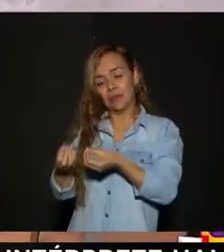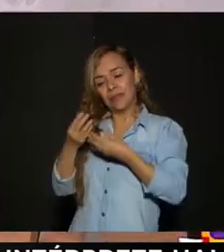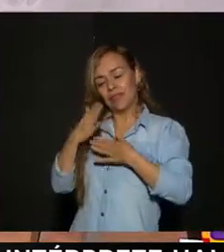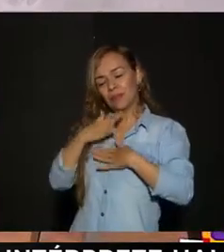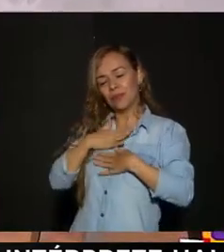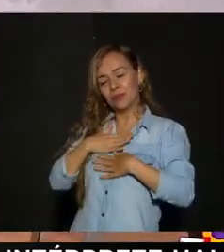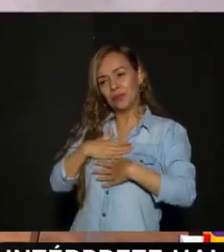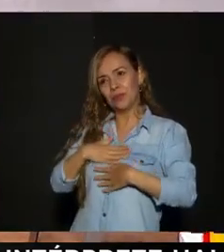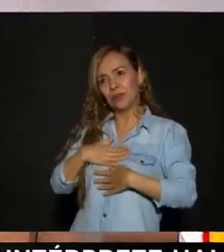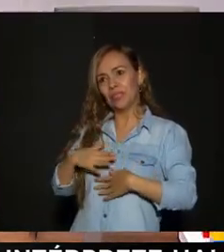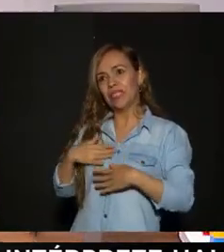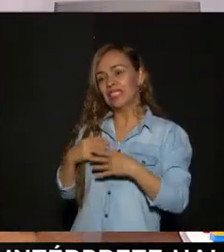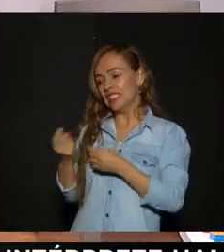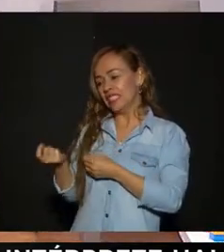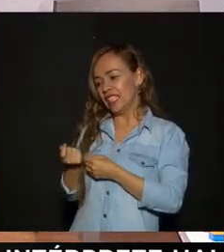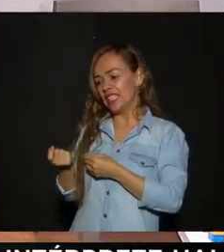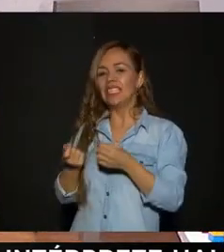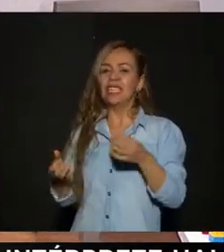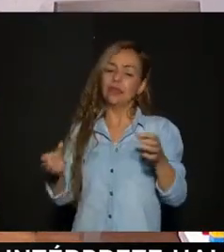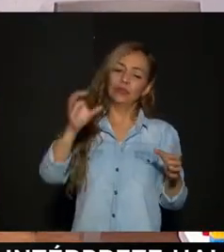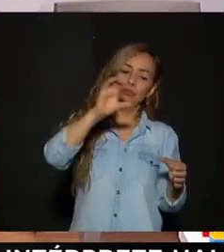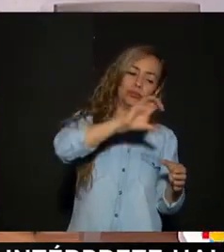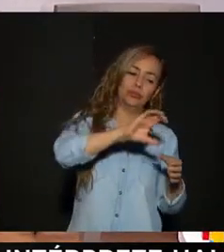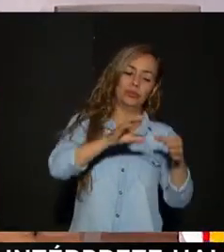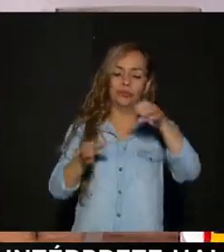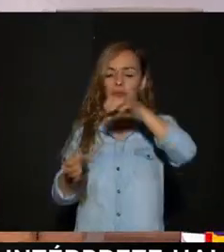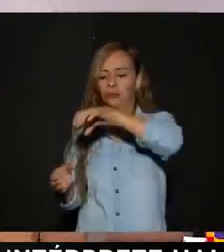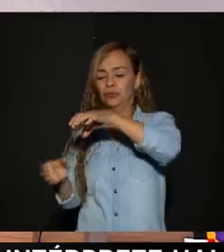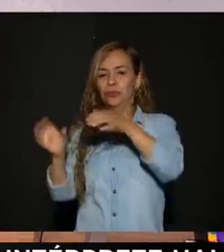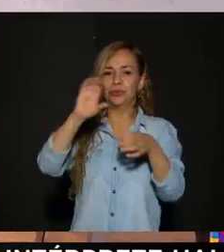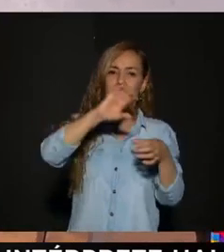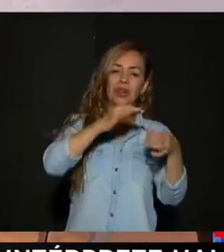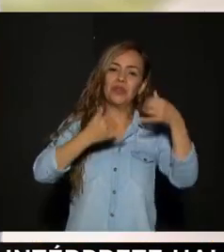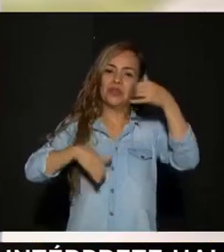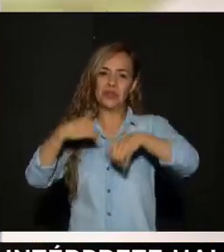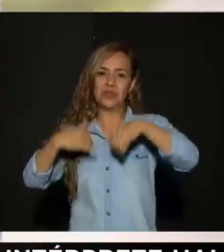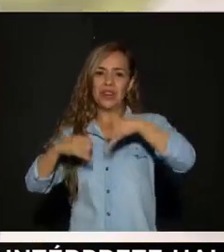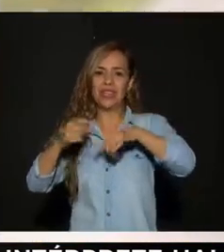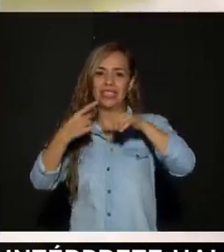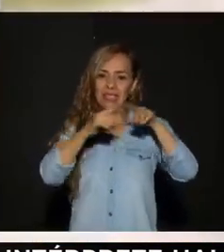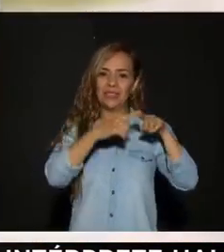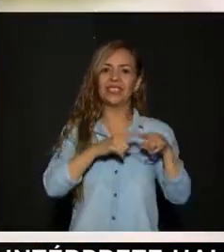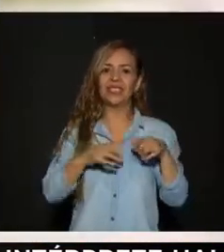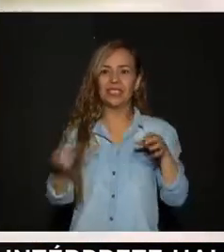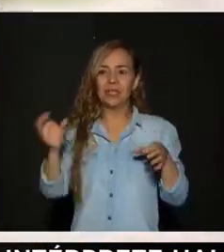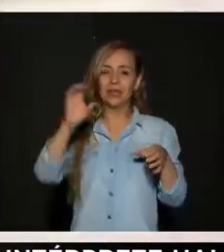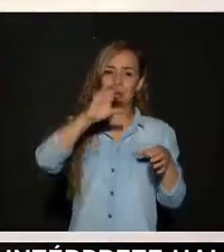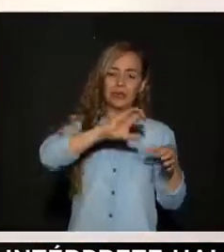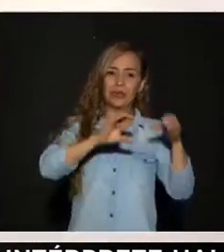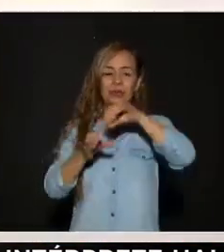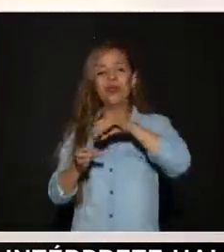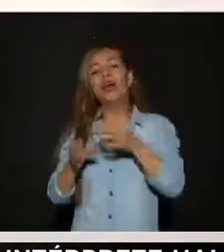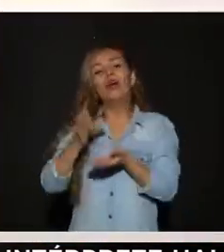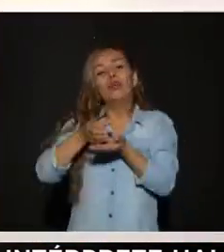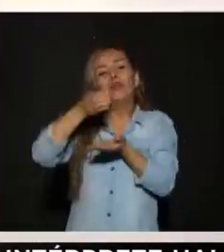vez ensayamos para que los niños... también sus emociones, que se relajen. Sí. Entonces, mira que es... Nosotros acá también les explicamos una vez cómo hacer botellita de la calma, entonces ahí